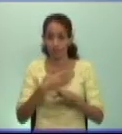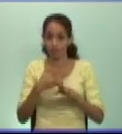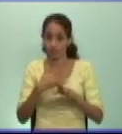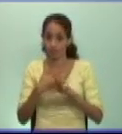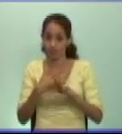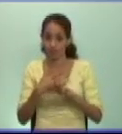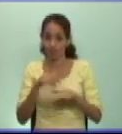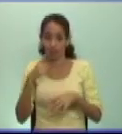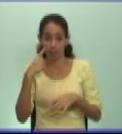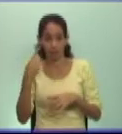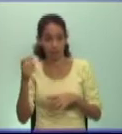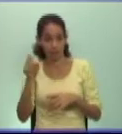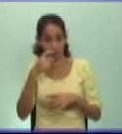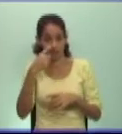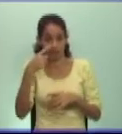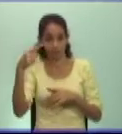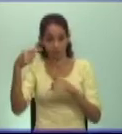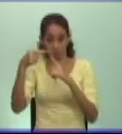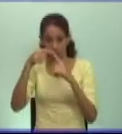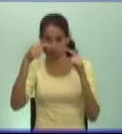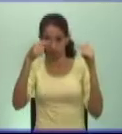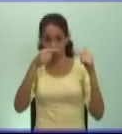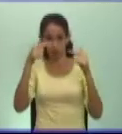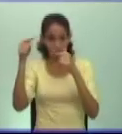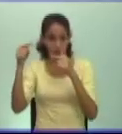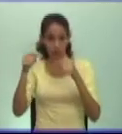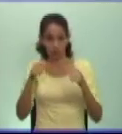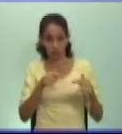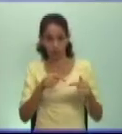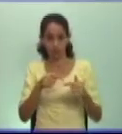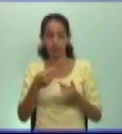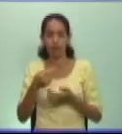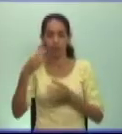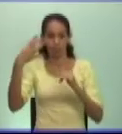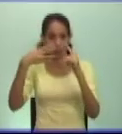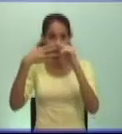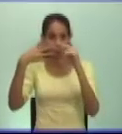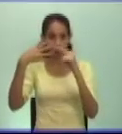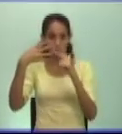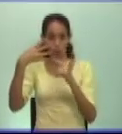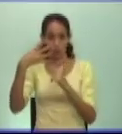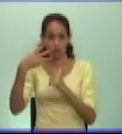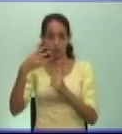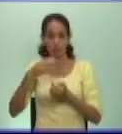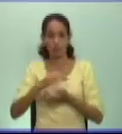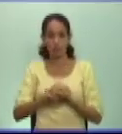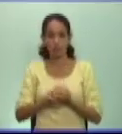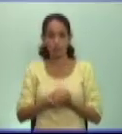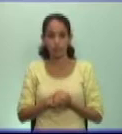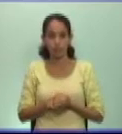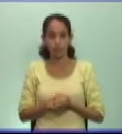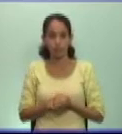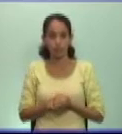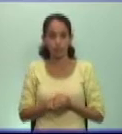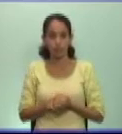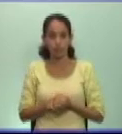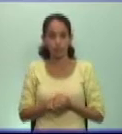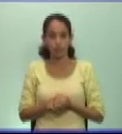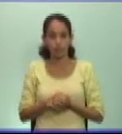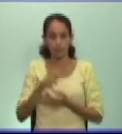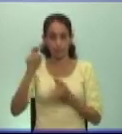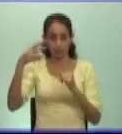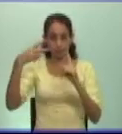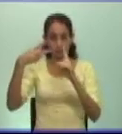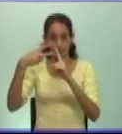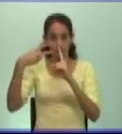América. Una tendencia reaccionaria, lógicamente, con el apoyo norteamericano. Una tendencia reformista donde juega un papel importante